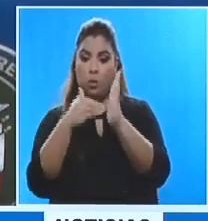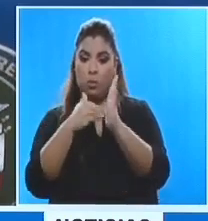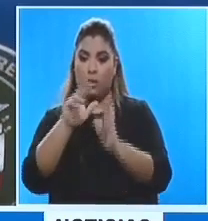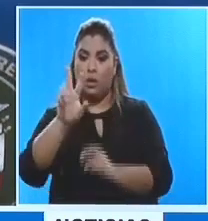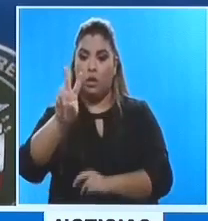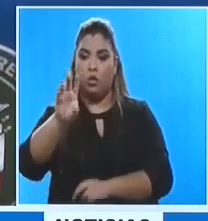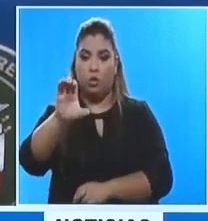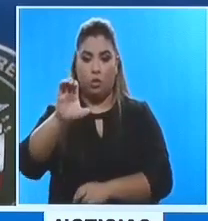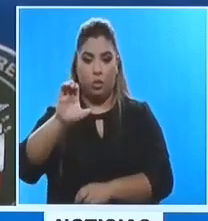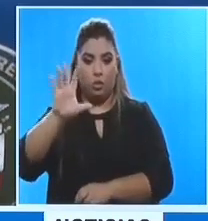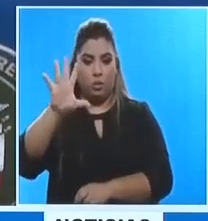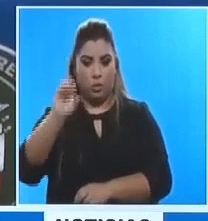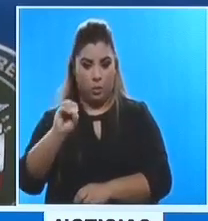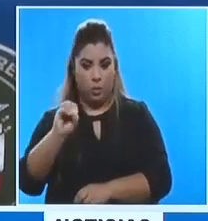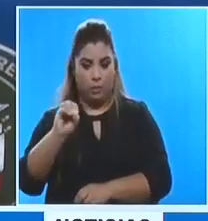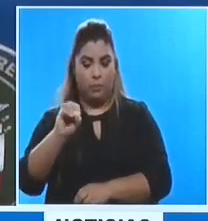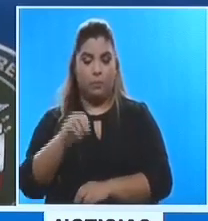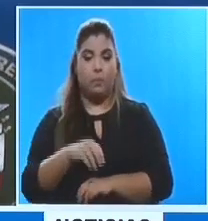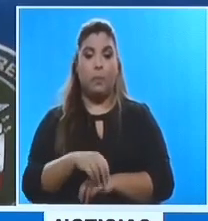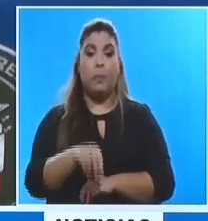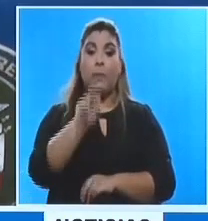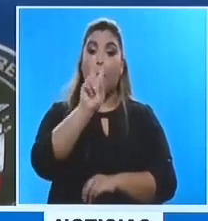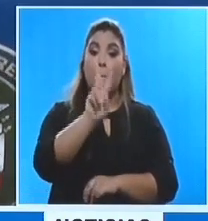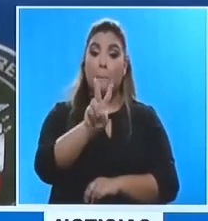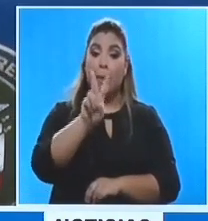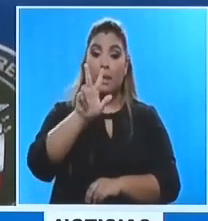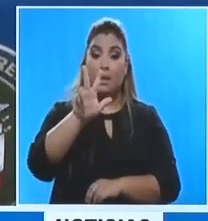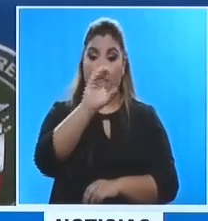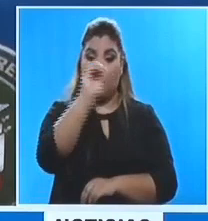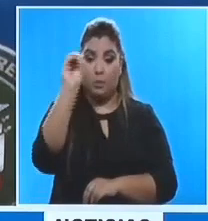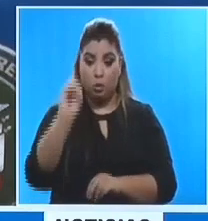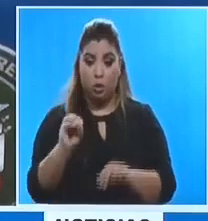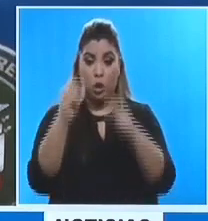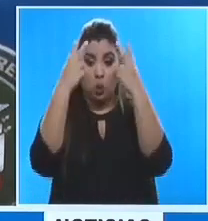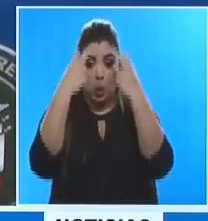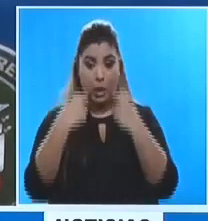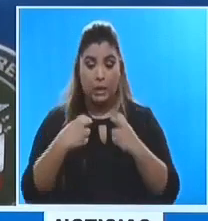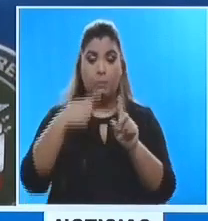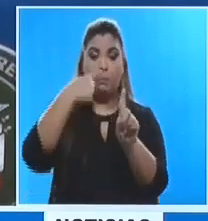34.250. El 23% son pruebas positivas,